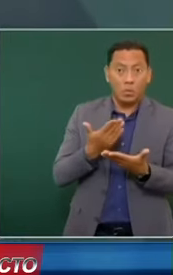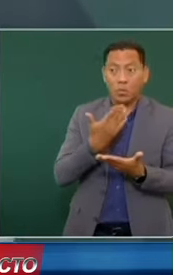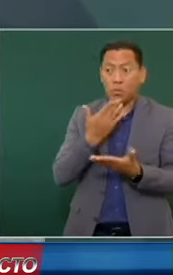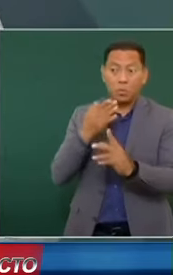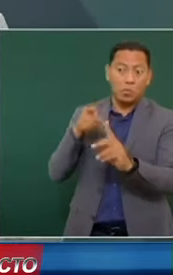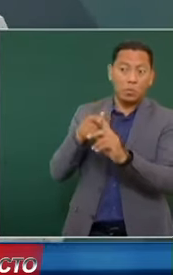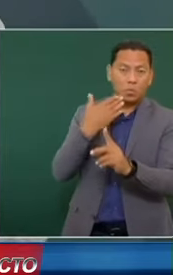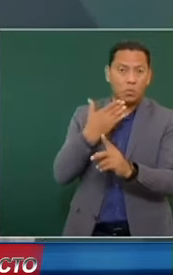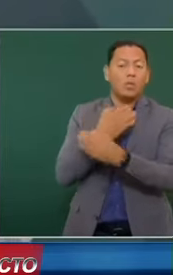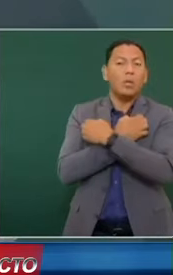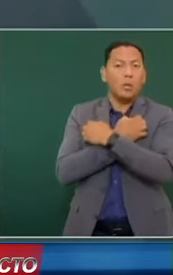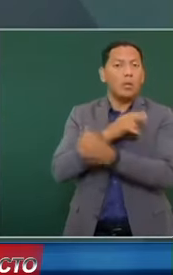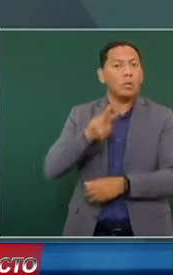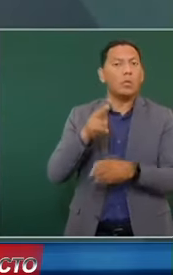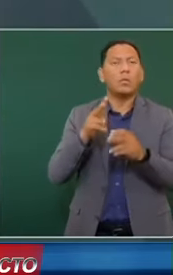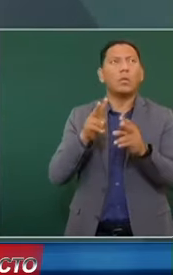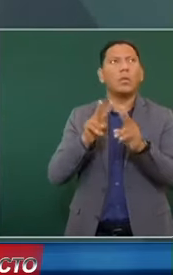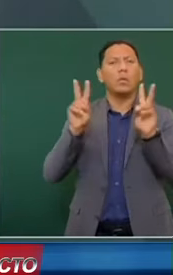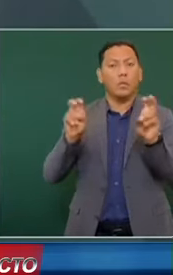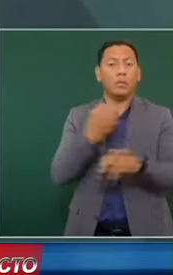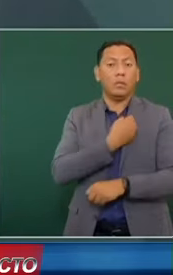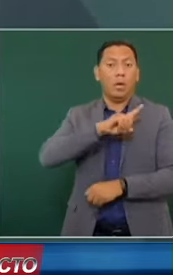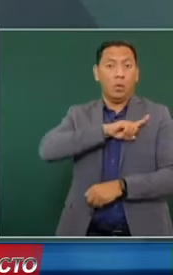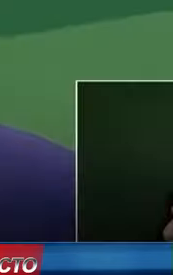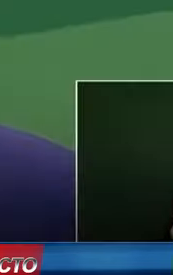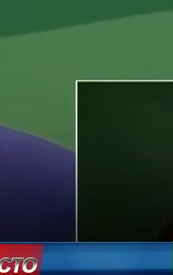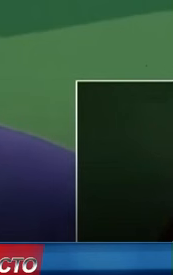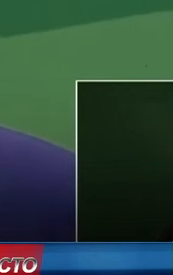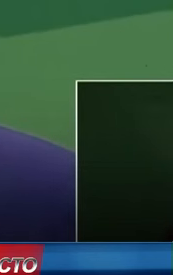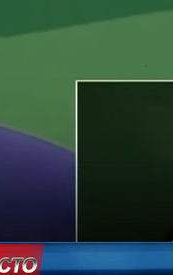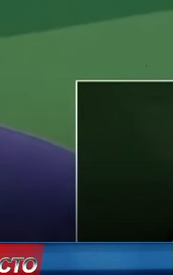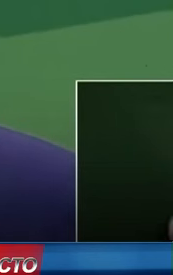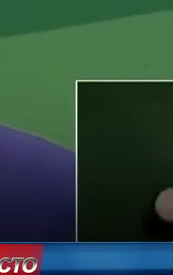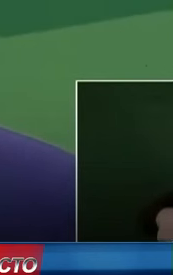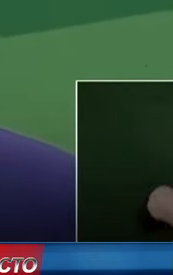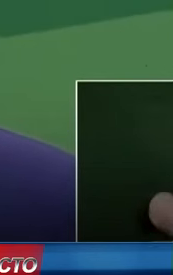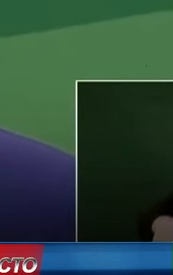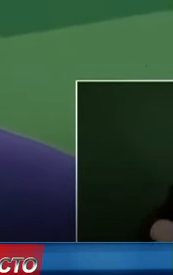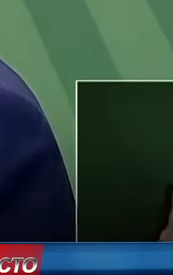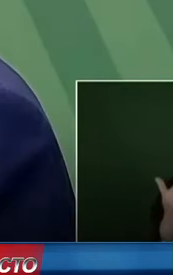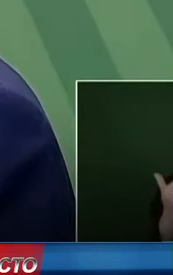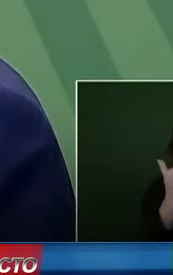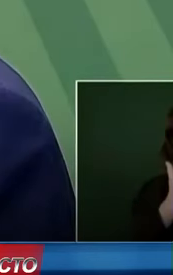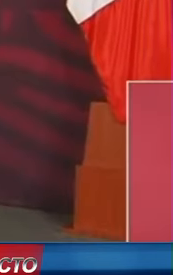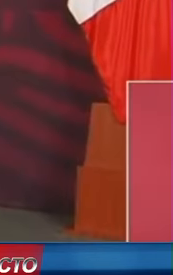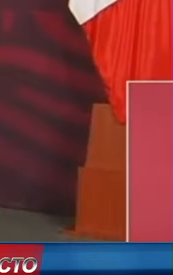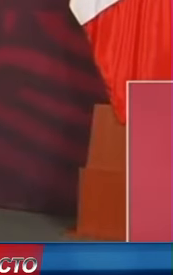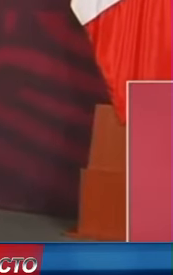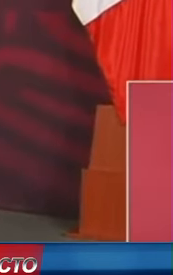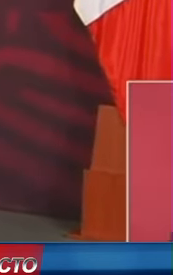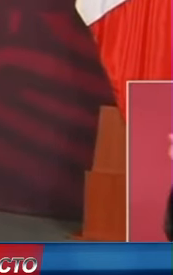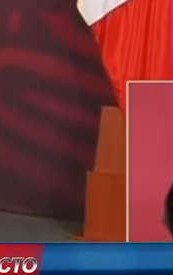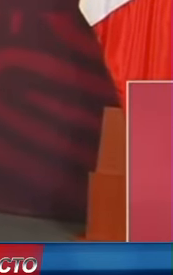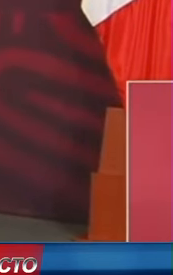no es el presidente del Grupo Popular Europeo, es una diputada de a pie, una congresista de a pie, que eso